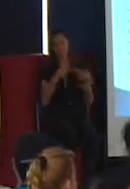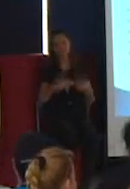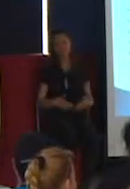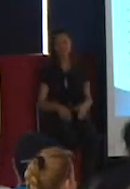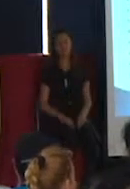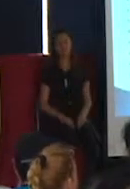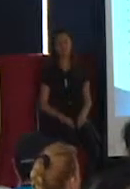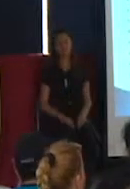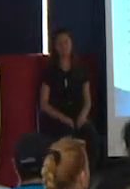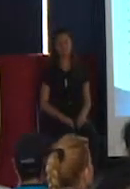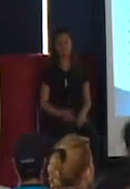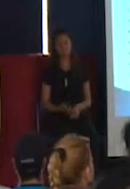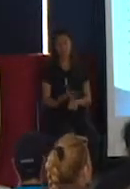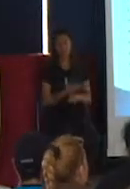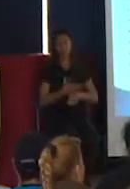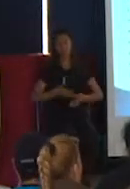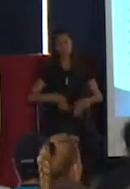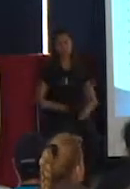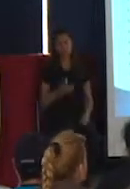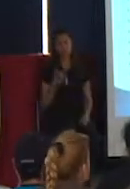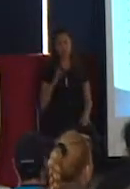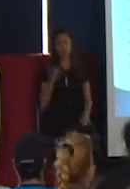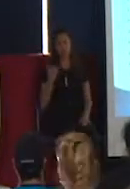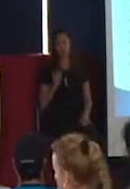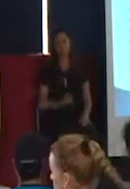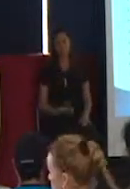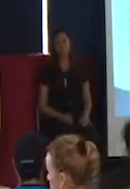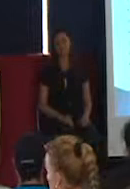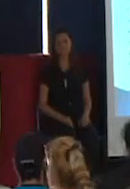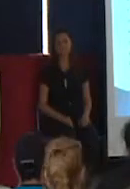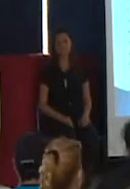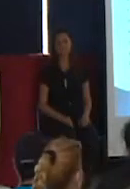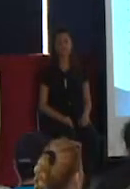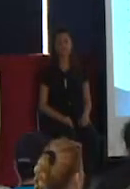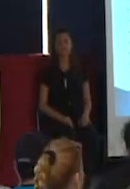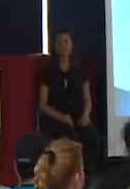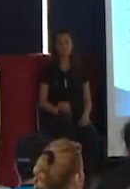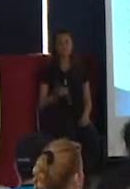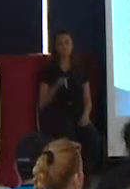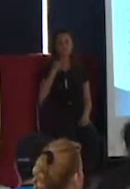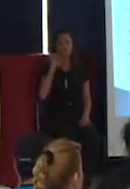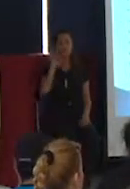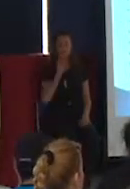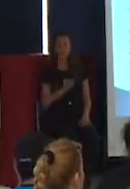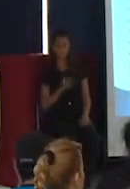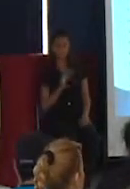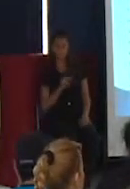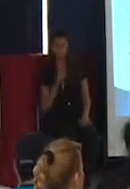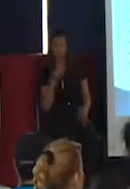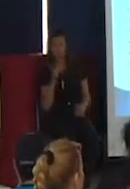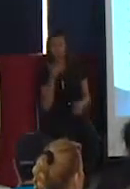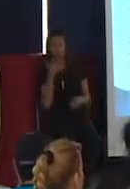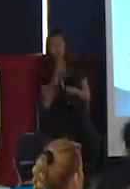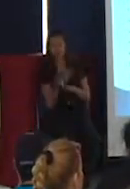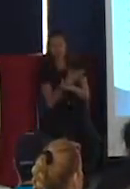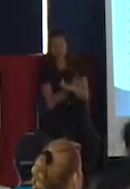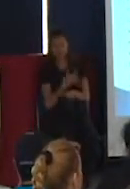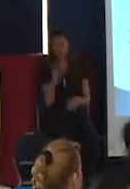¿Sí? Estamos mirando y se está preveyendo toda esta parte